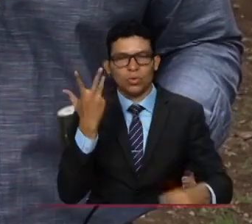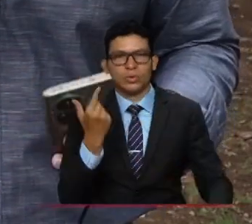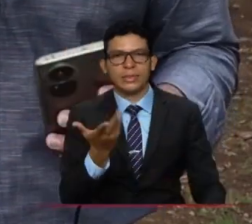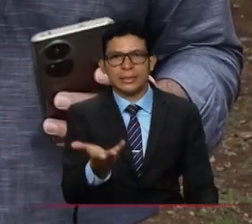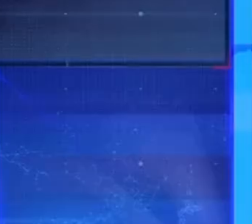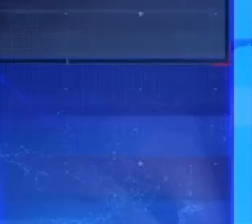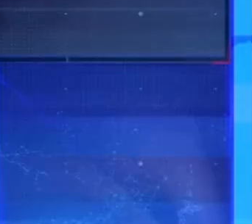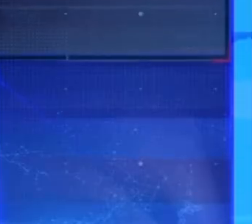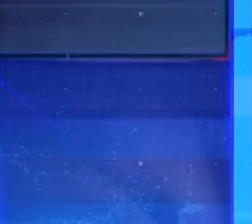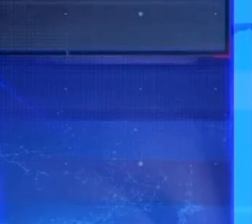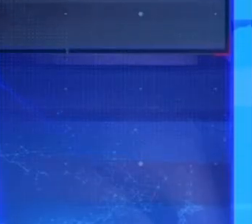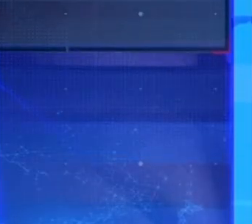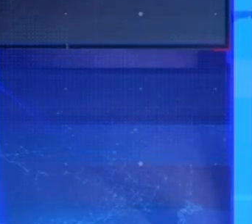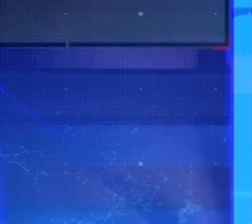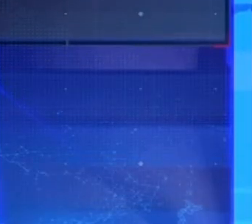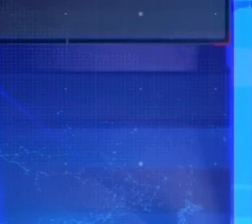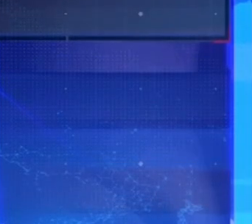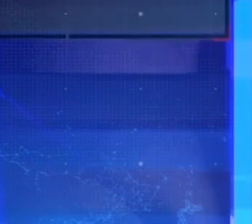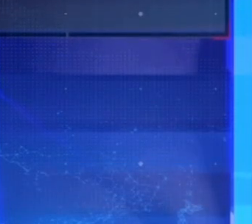todos los días